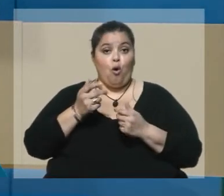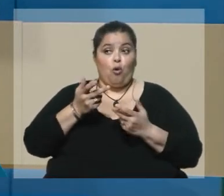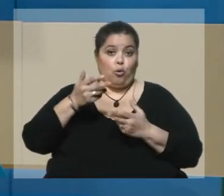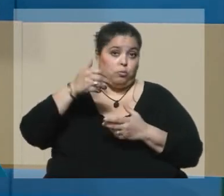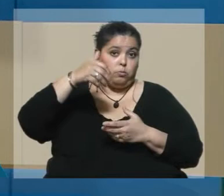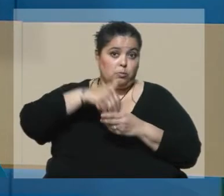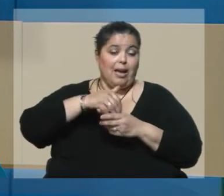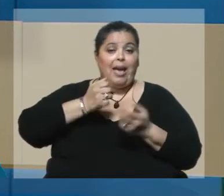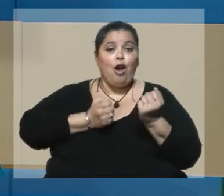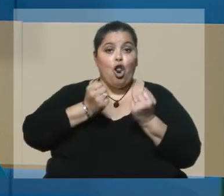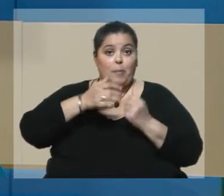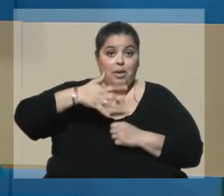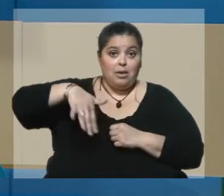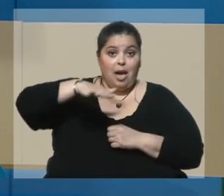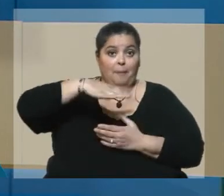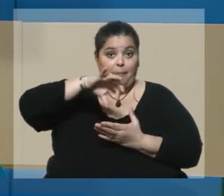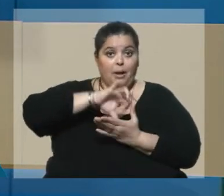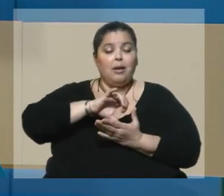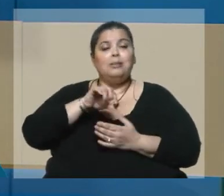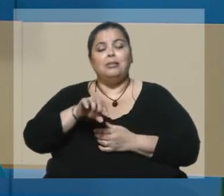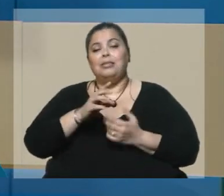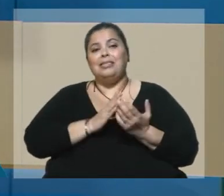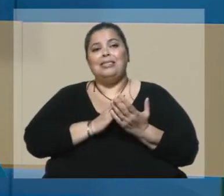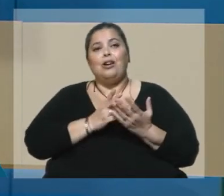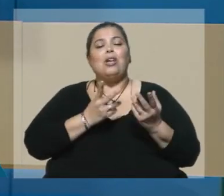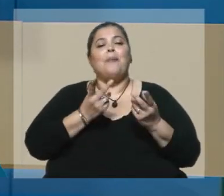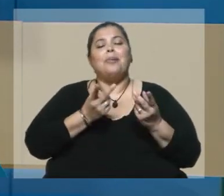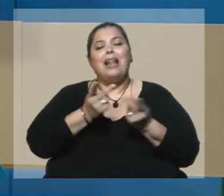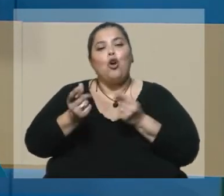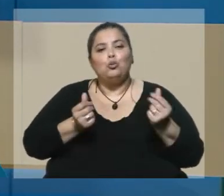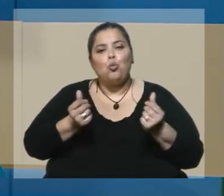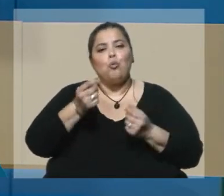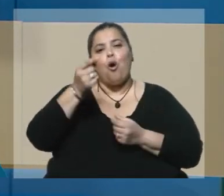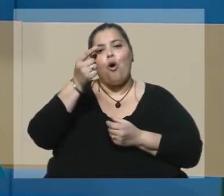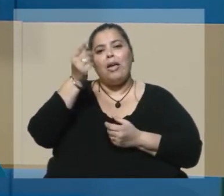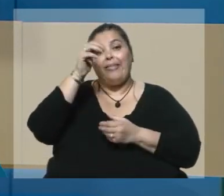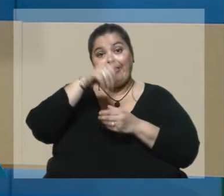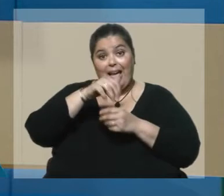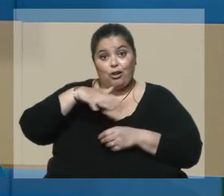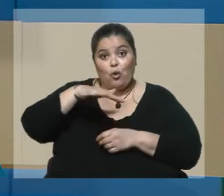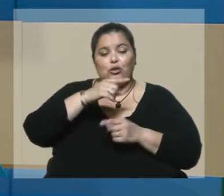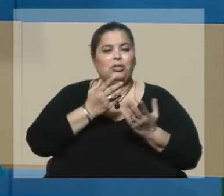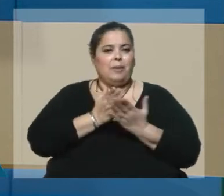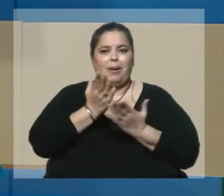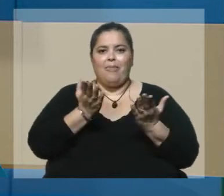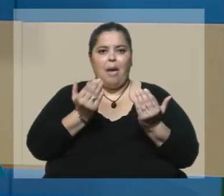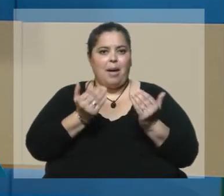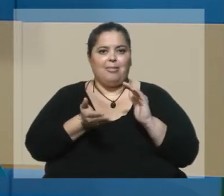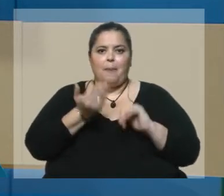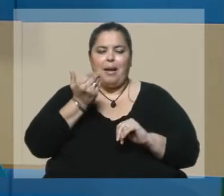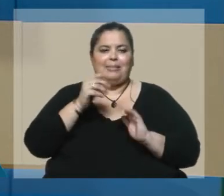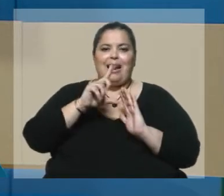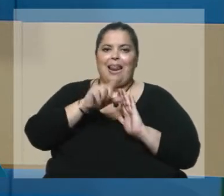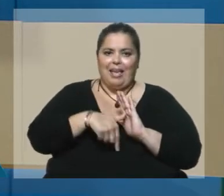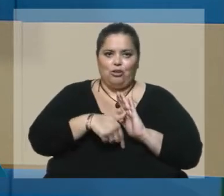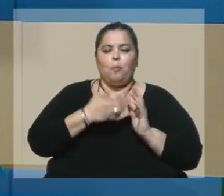economía obviamente han sido o si se quiere el consumo interno ha sido el el factor de la demanda que más más lento se ha recuperado